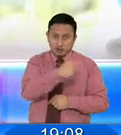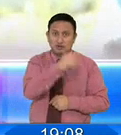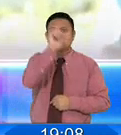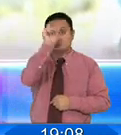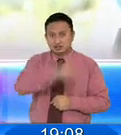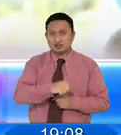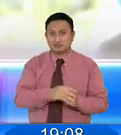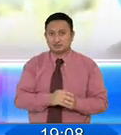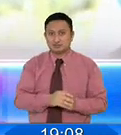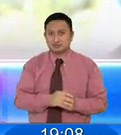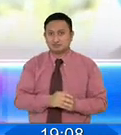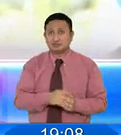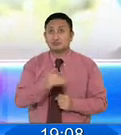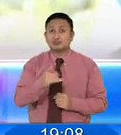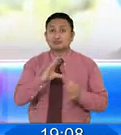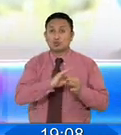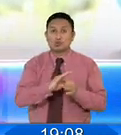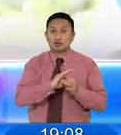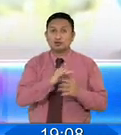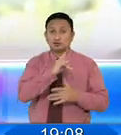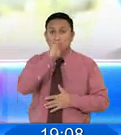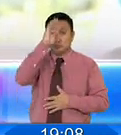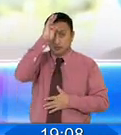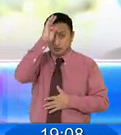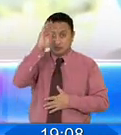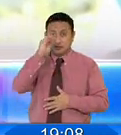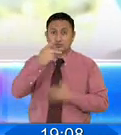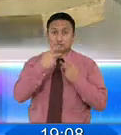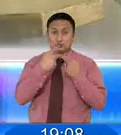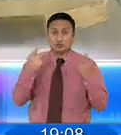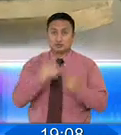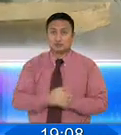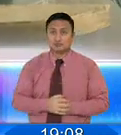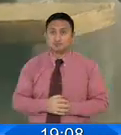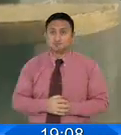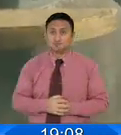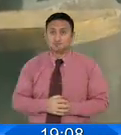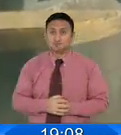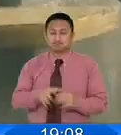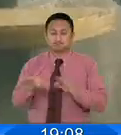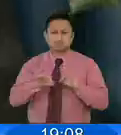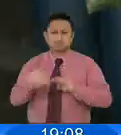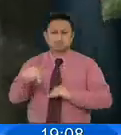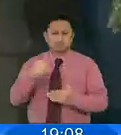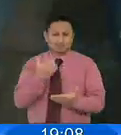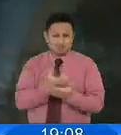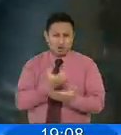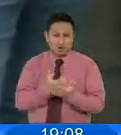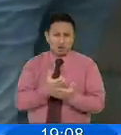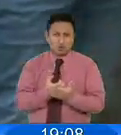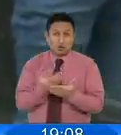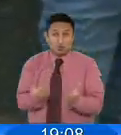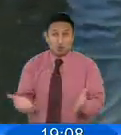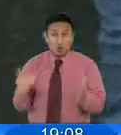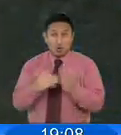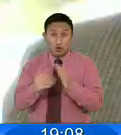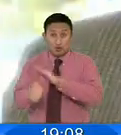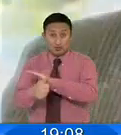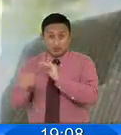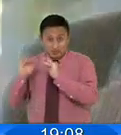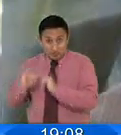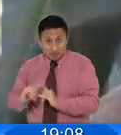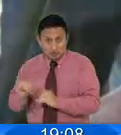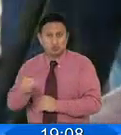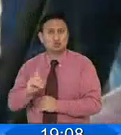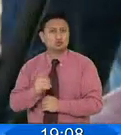son los compañeros de los hospitales públicos. Aclaró que la economía no está para un nuevo confinamiento. No